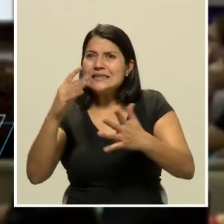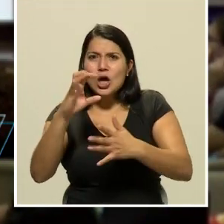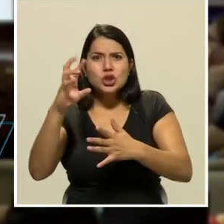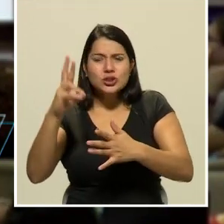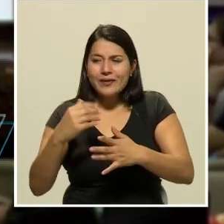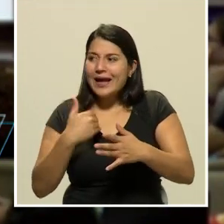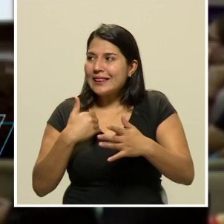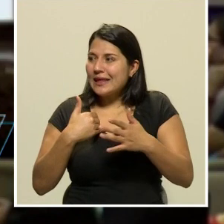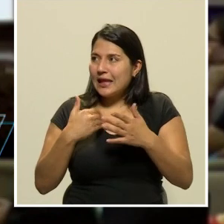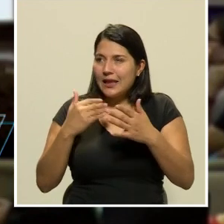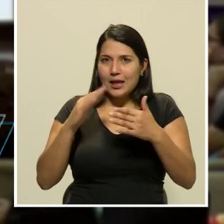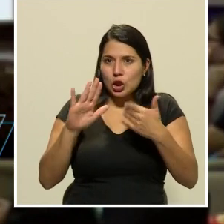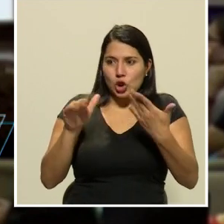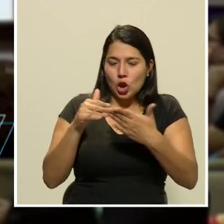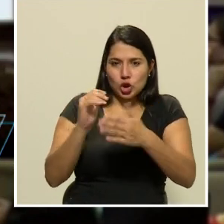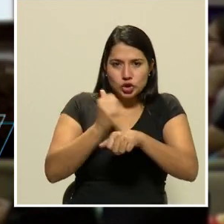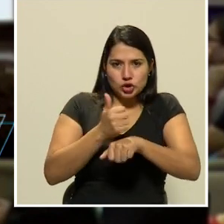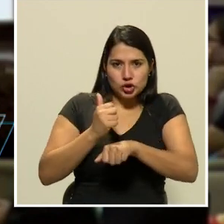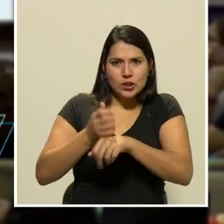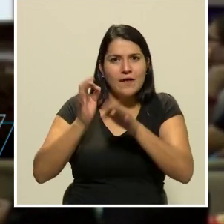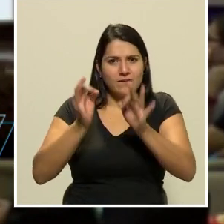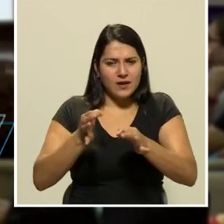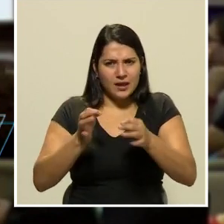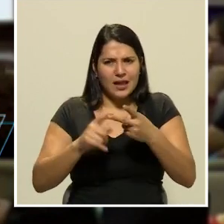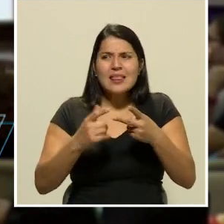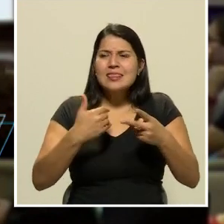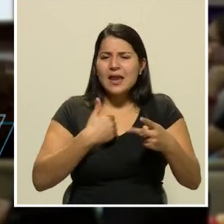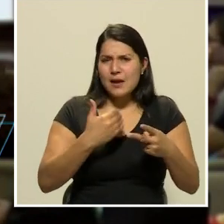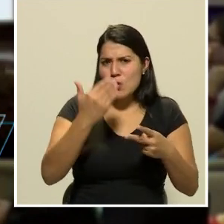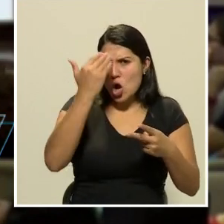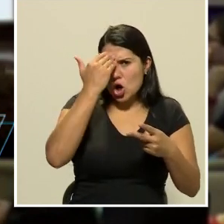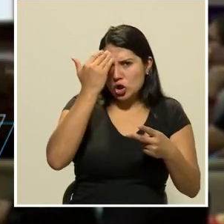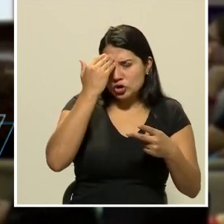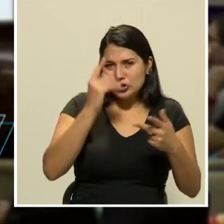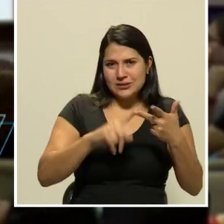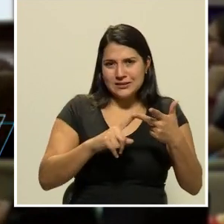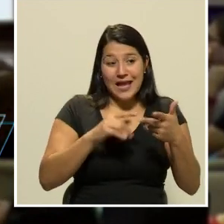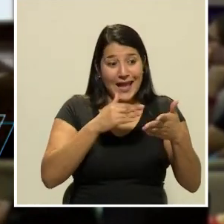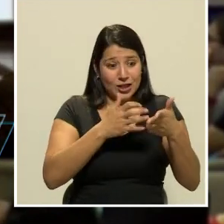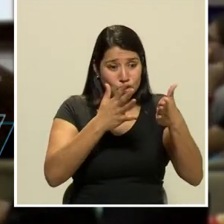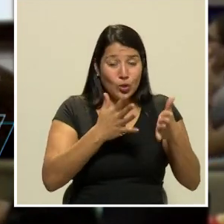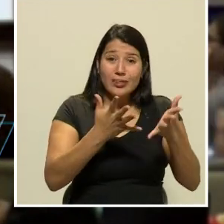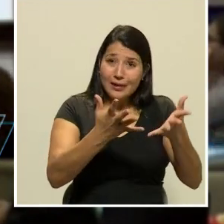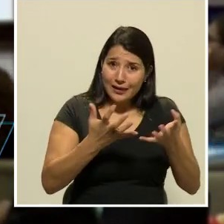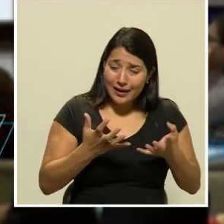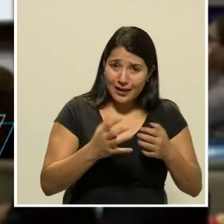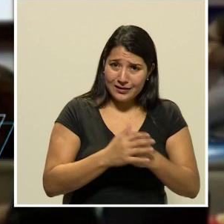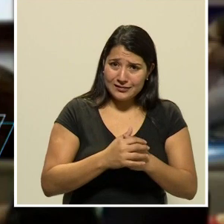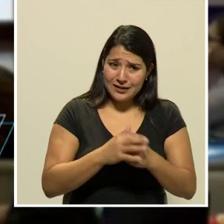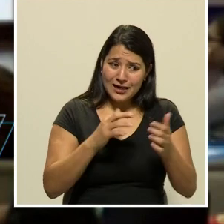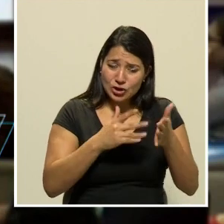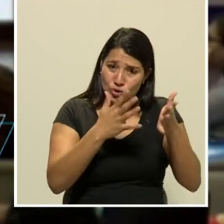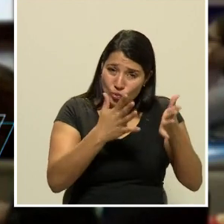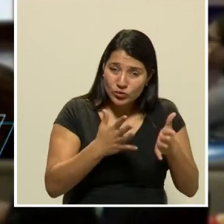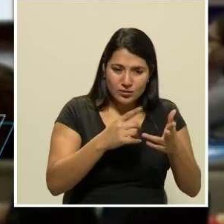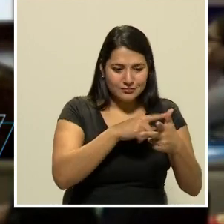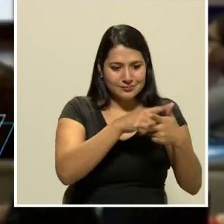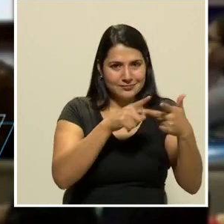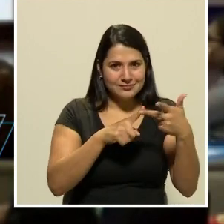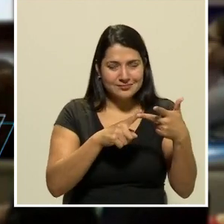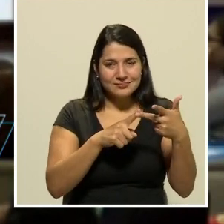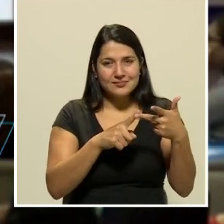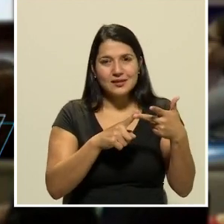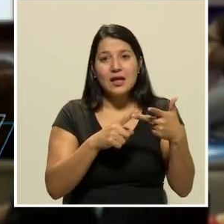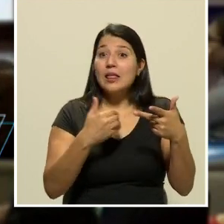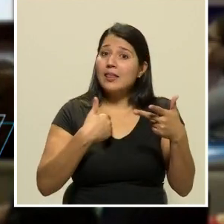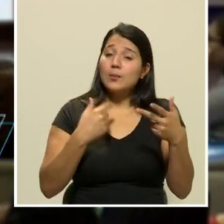conocimiento tecnológico para hacerlo bien, ni le faltan a los estudiantes las ganas, y el estudiante está deseando, ¿verdad? Y